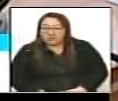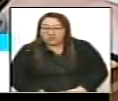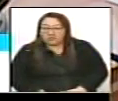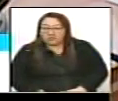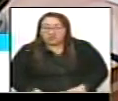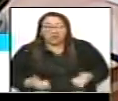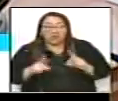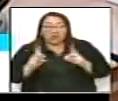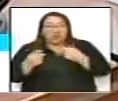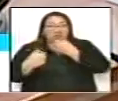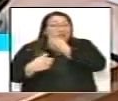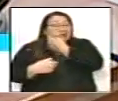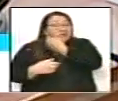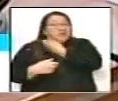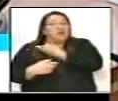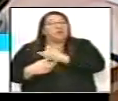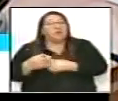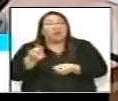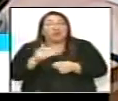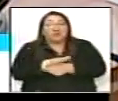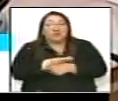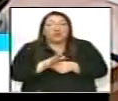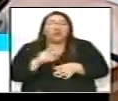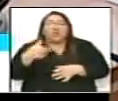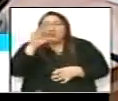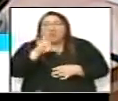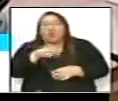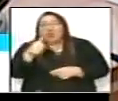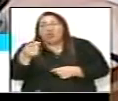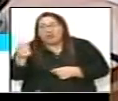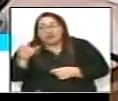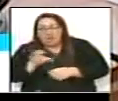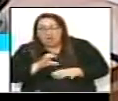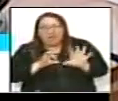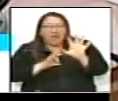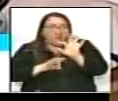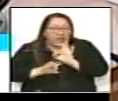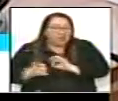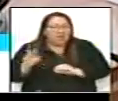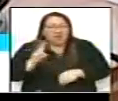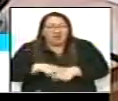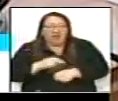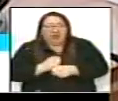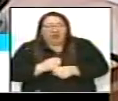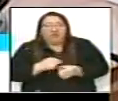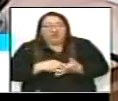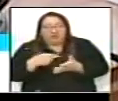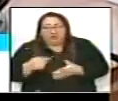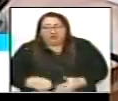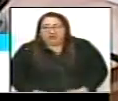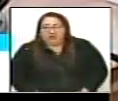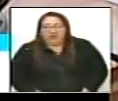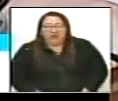de recursos determinados, podíamos usar las otras fuentes, recursos ordinarios, operaciones de endeudamiento,